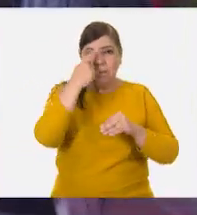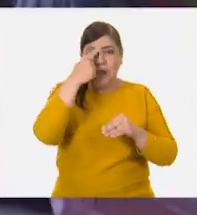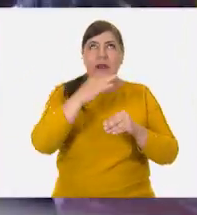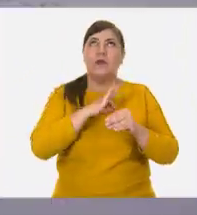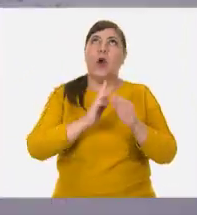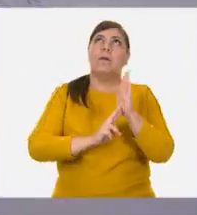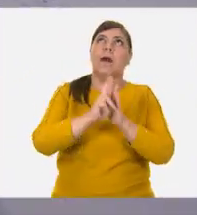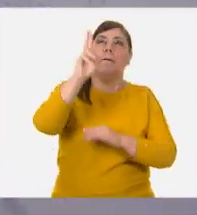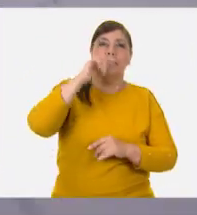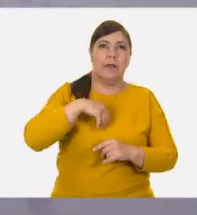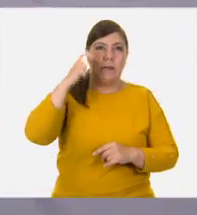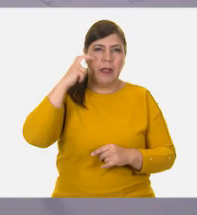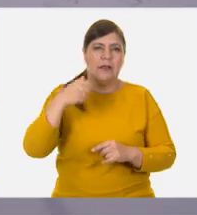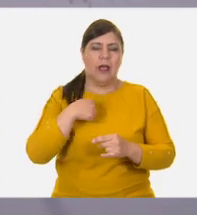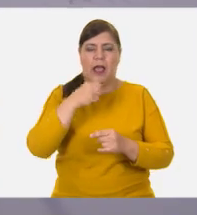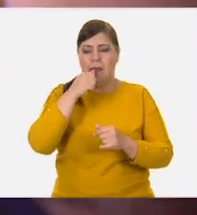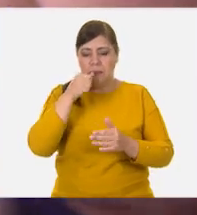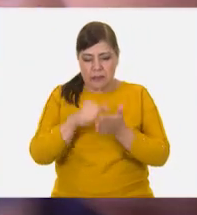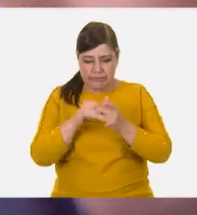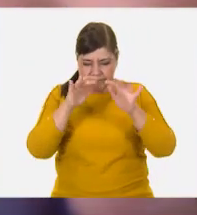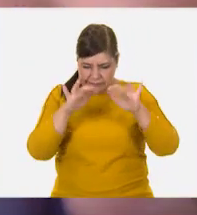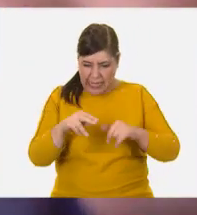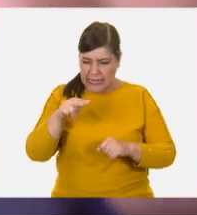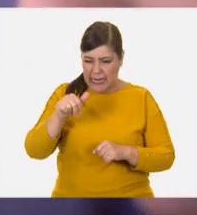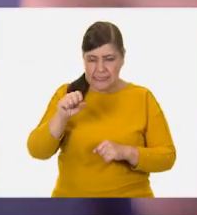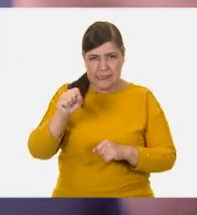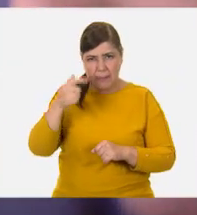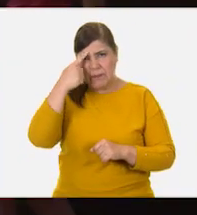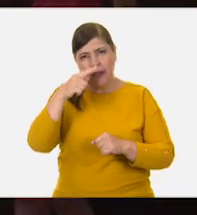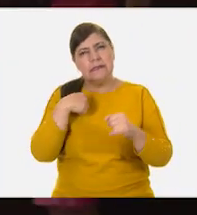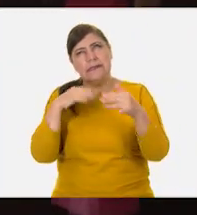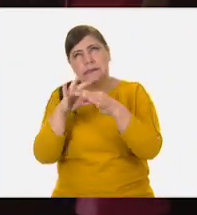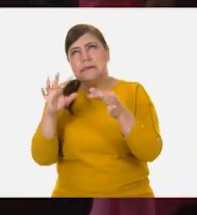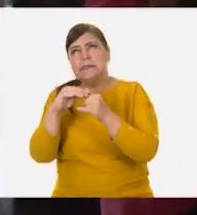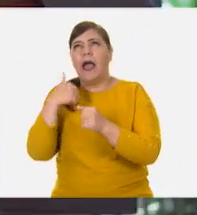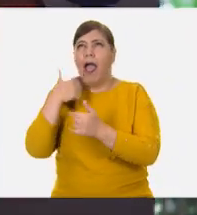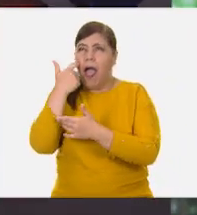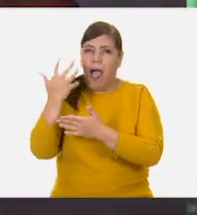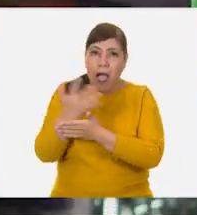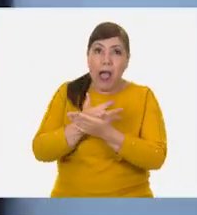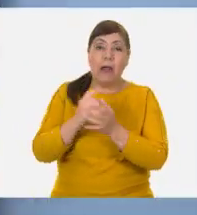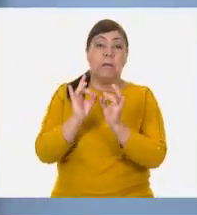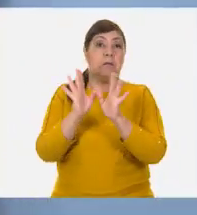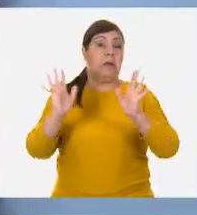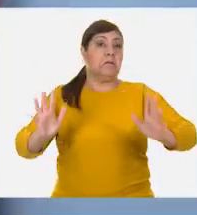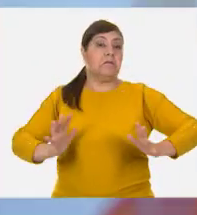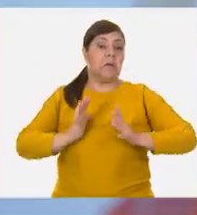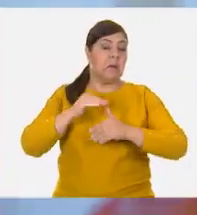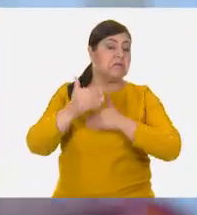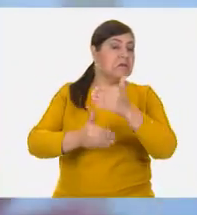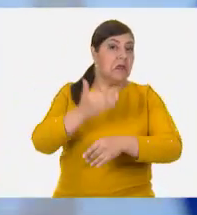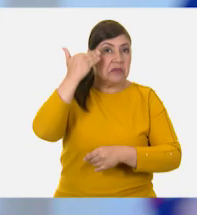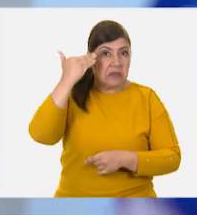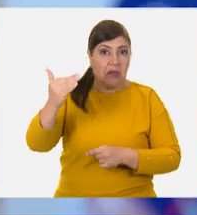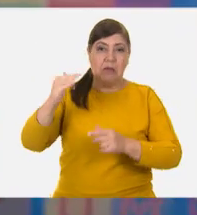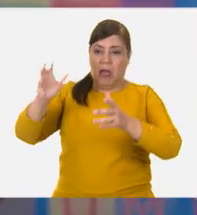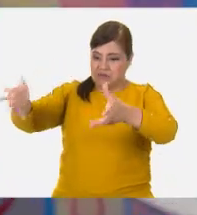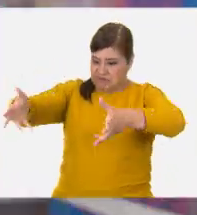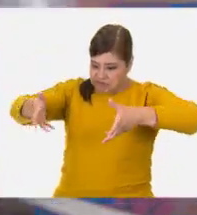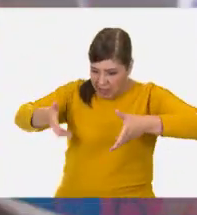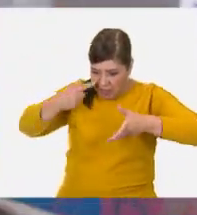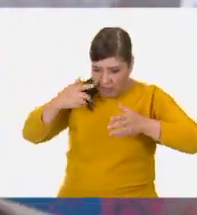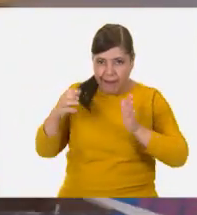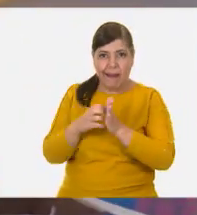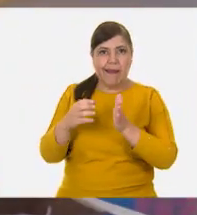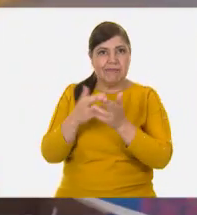que decidí escribirle una carta a la NASA para contarles mi sueño. Para mi sorpresa y la de mi familia, tiempo después llegó una caja